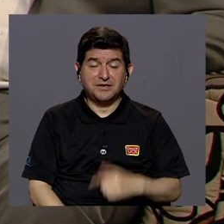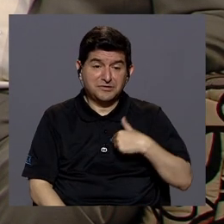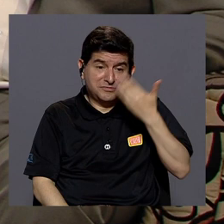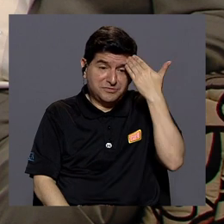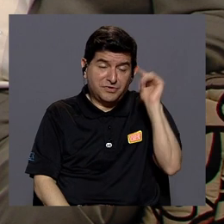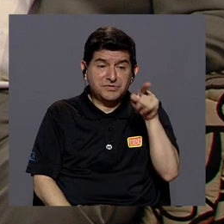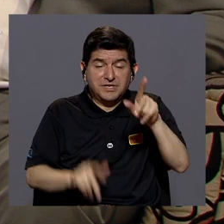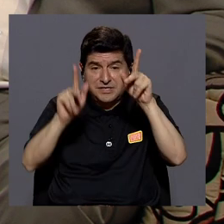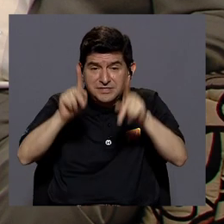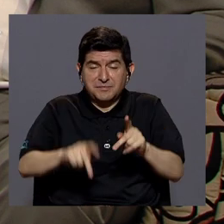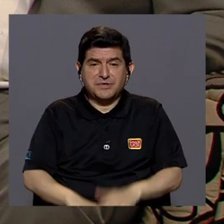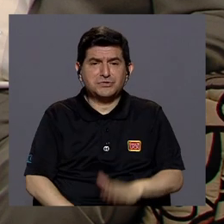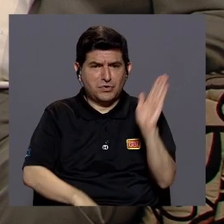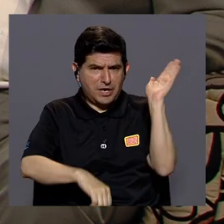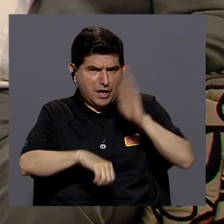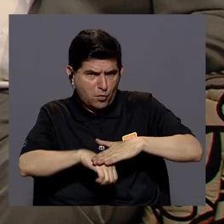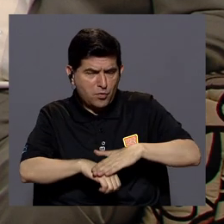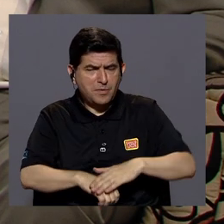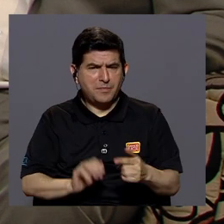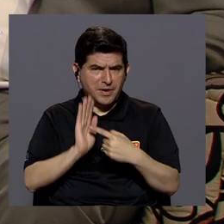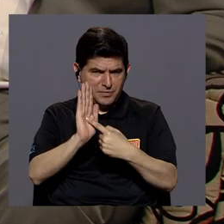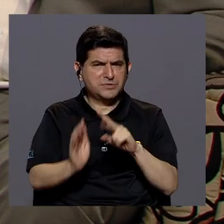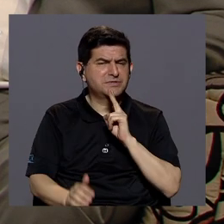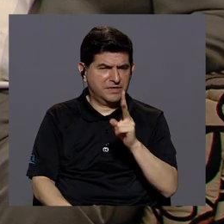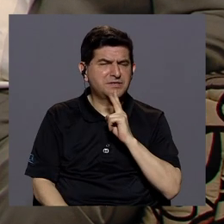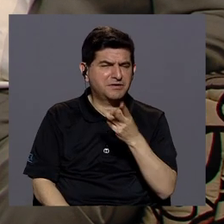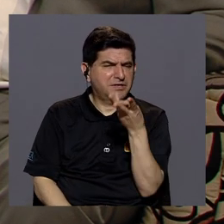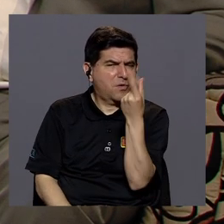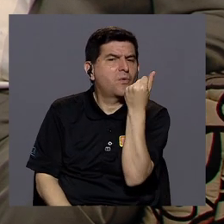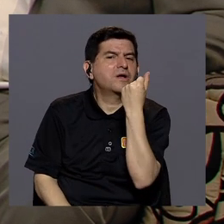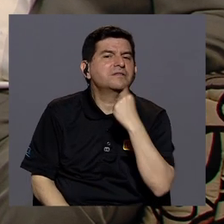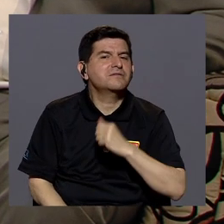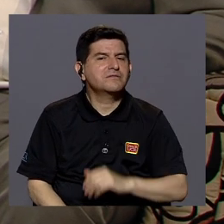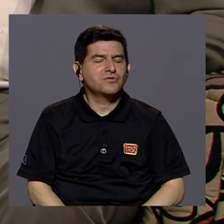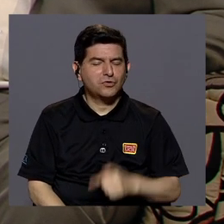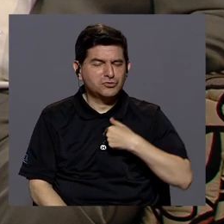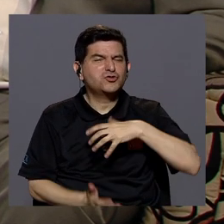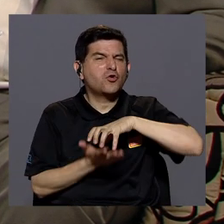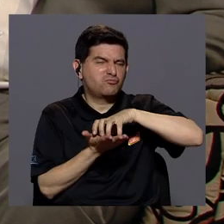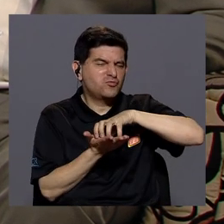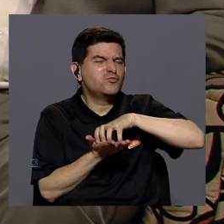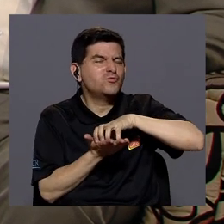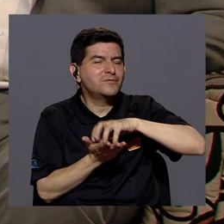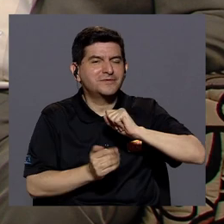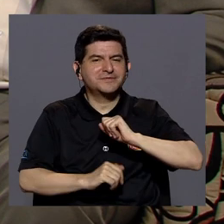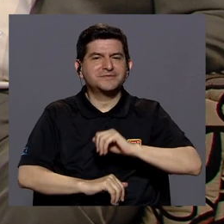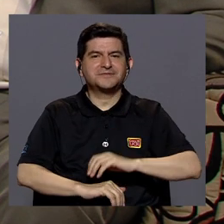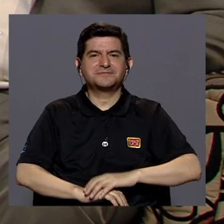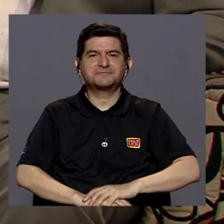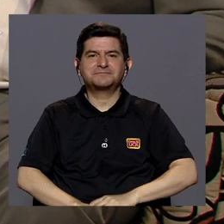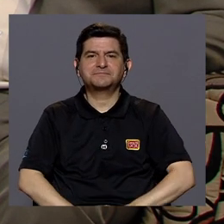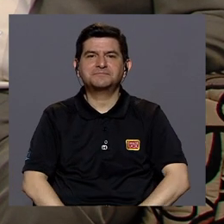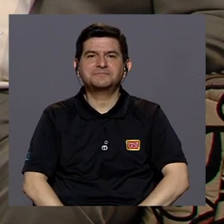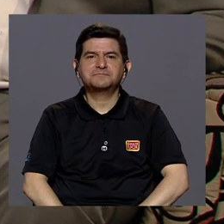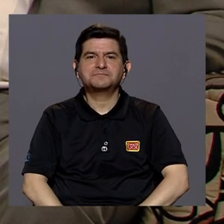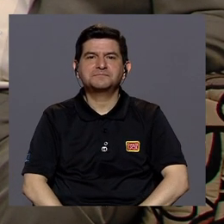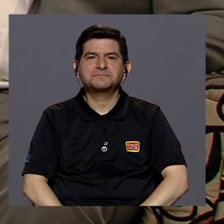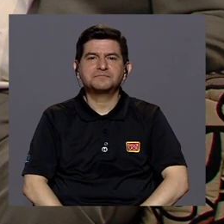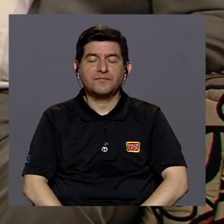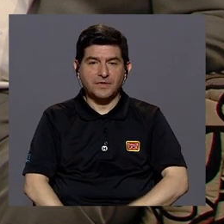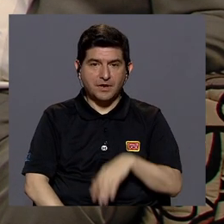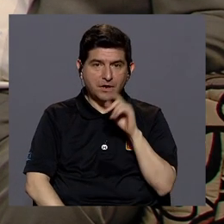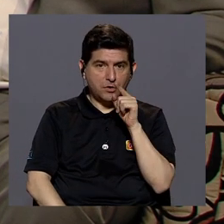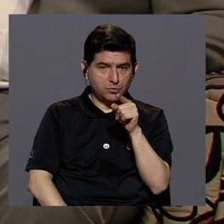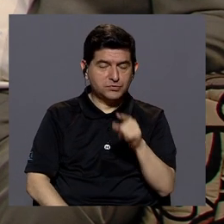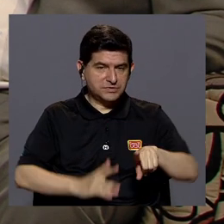ese hombre es tan culpable como lo han pintado. Yo tengo mi duda de que. Usted, en el marco de